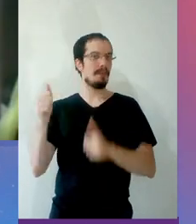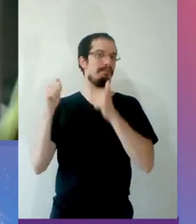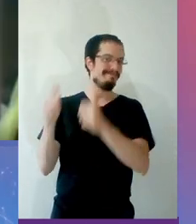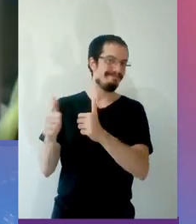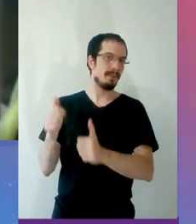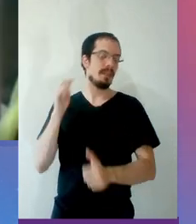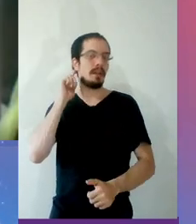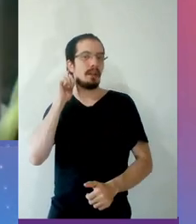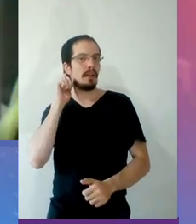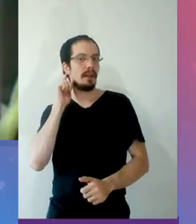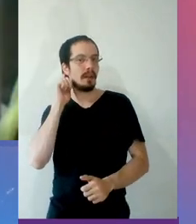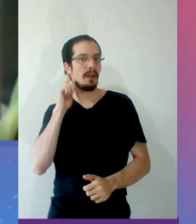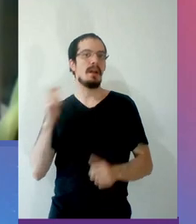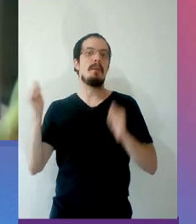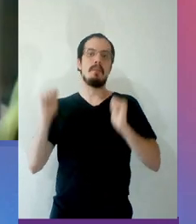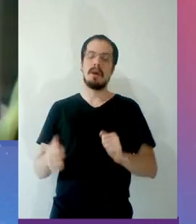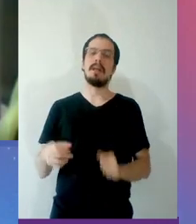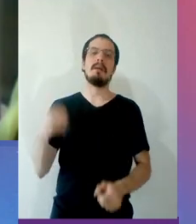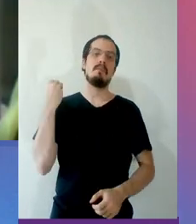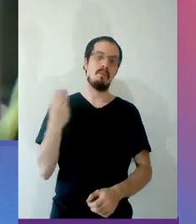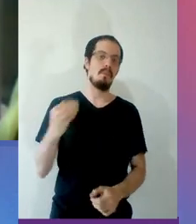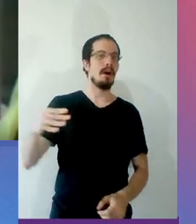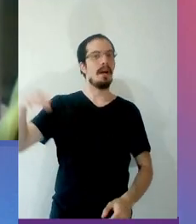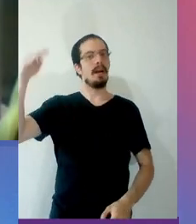buena memoria, que van a tener una mejor